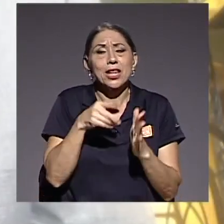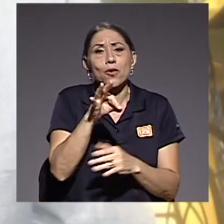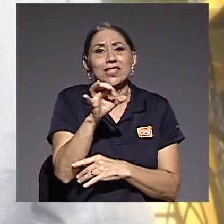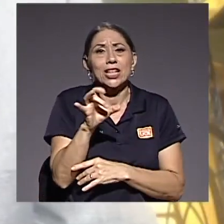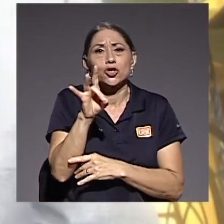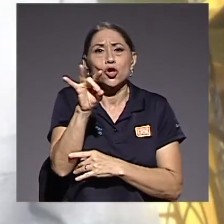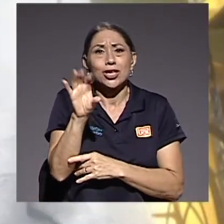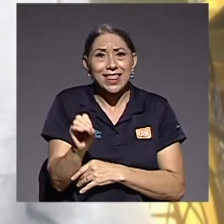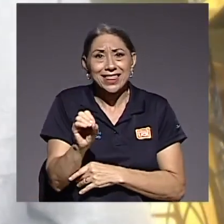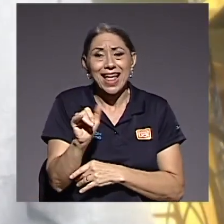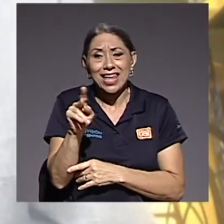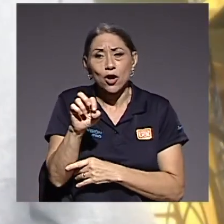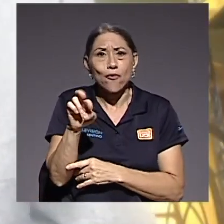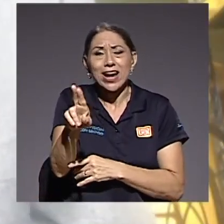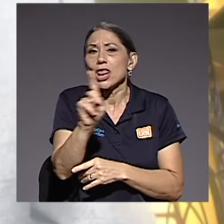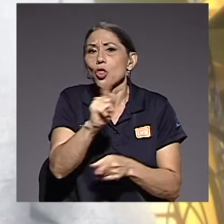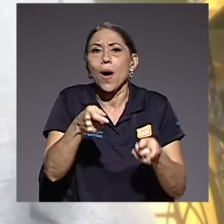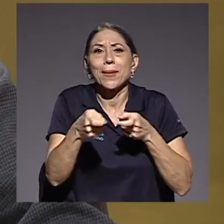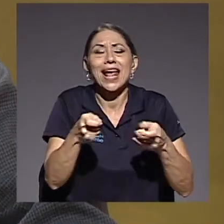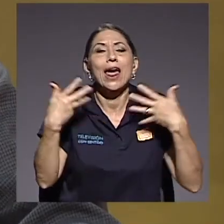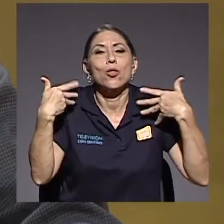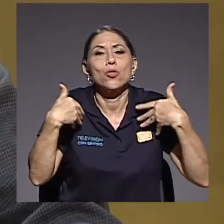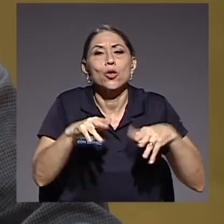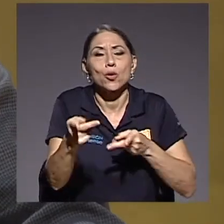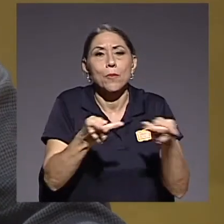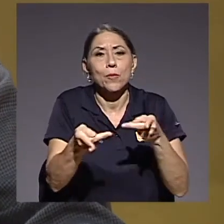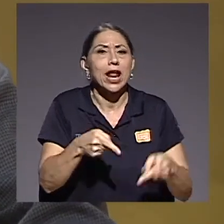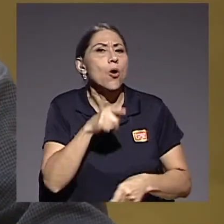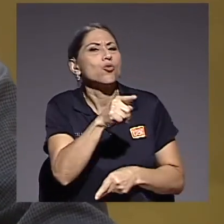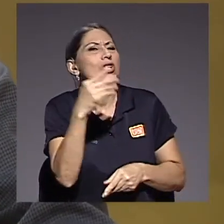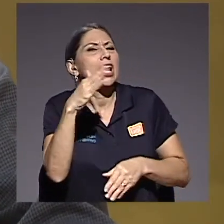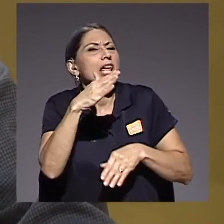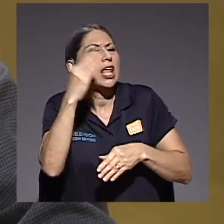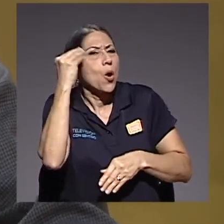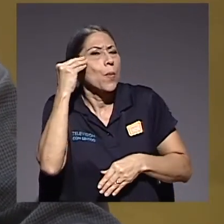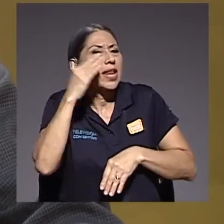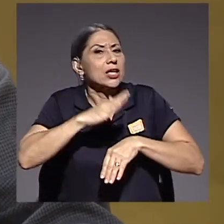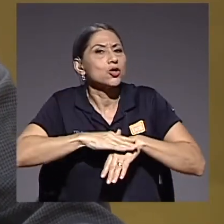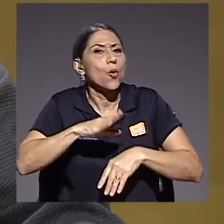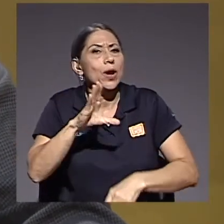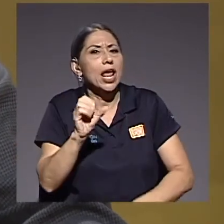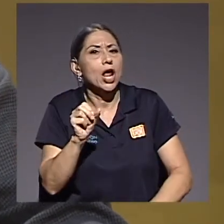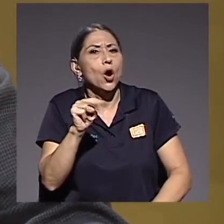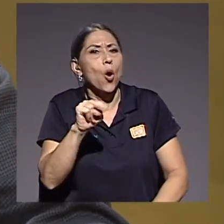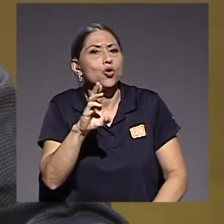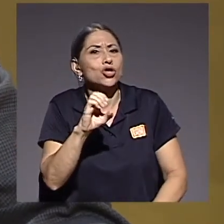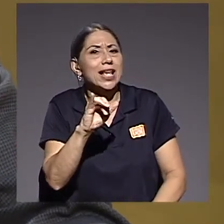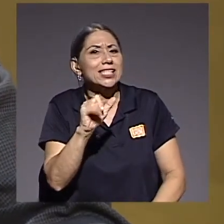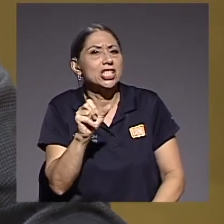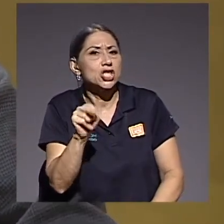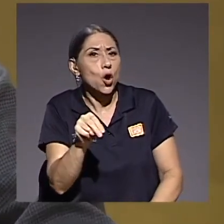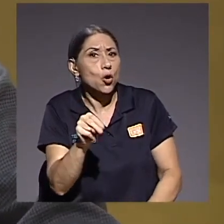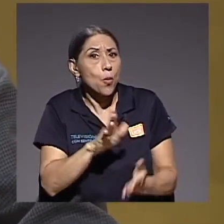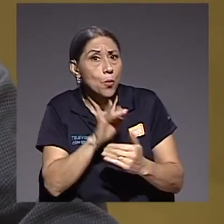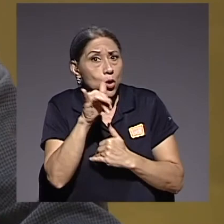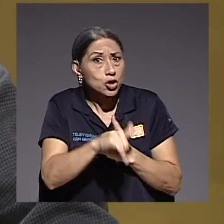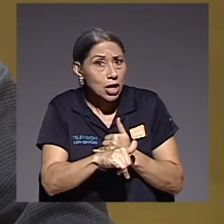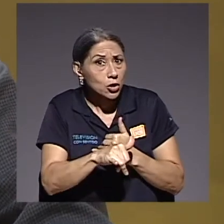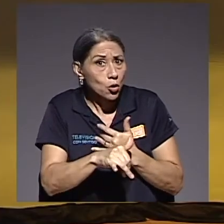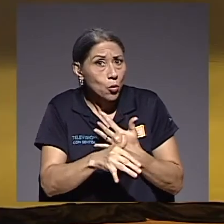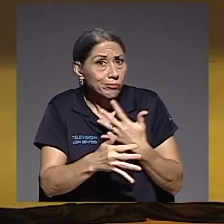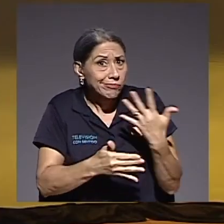una pulpería. ¿Y qué opina usted de la concesión? ¿Es un proceso adecuado? ¿Una alianza